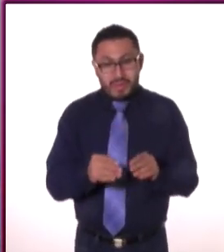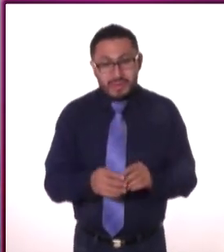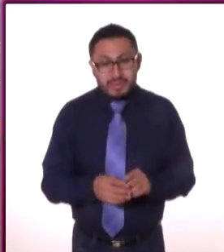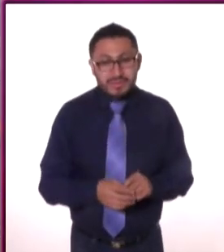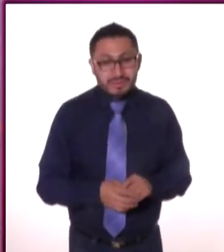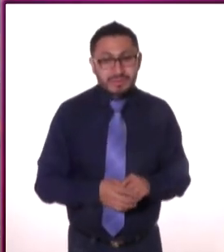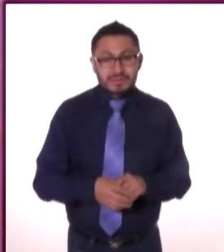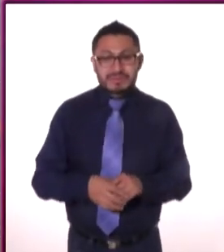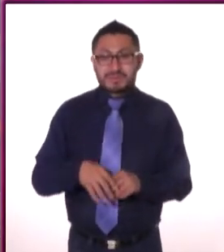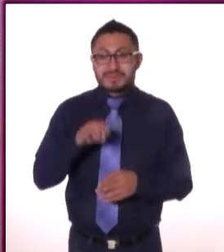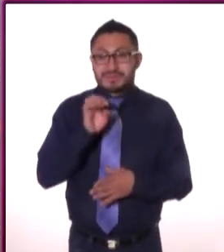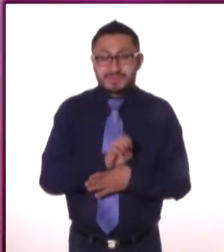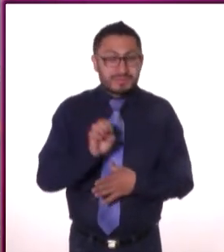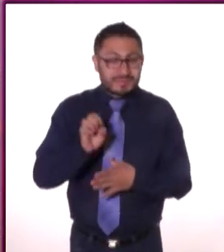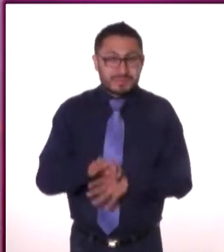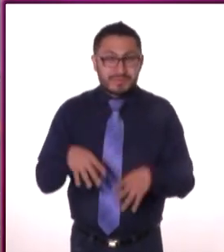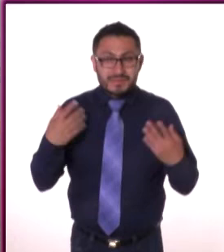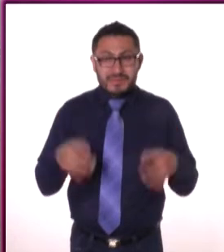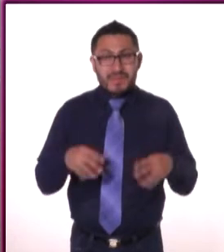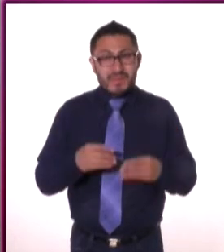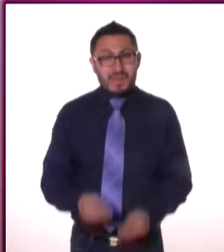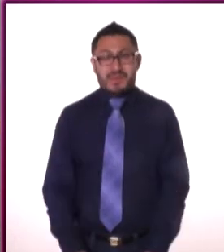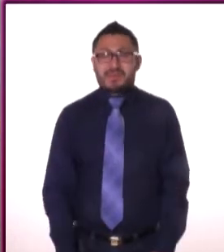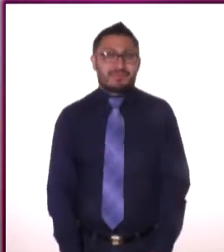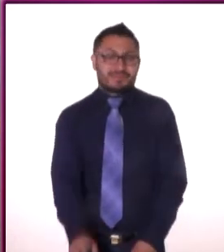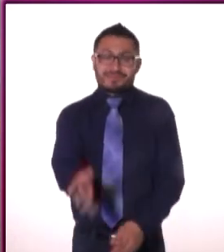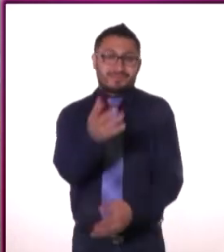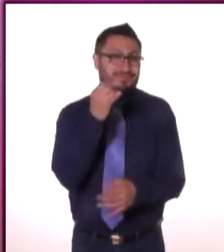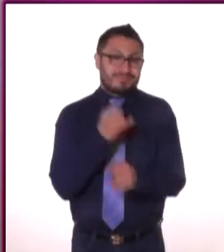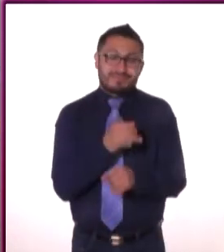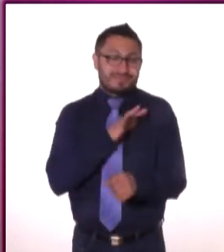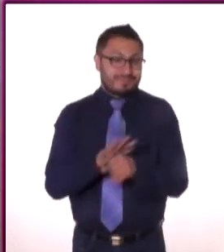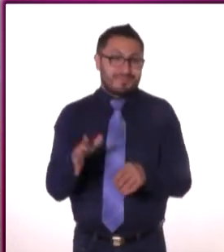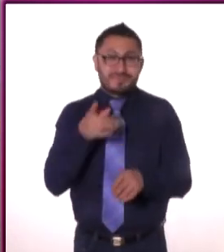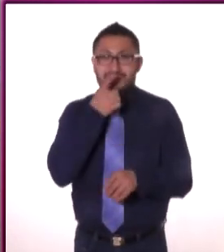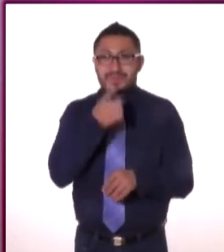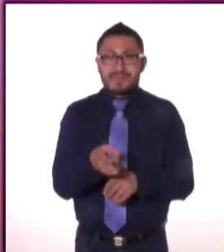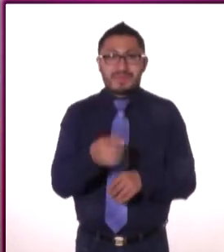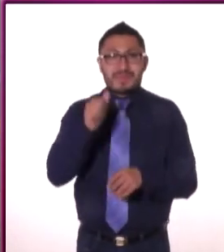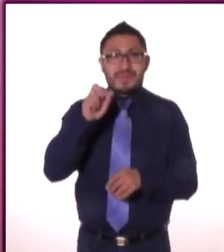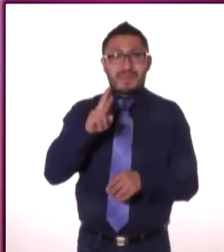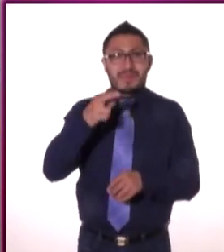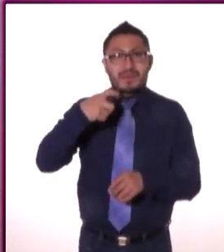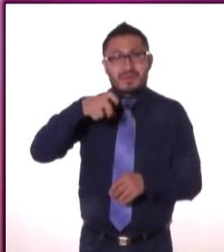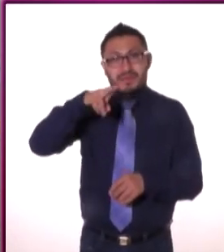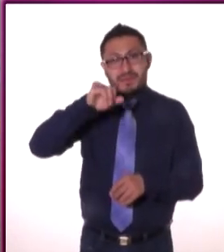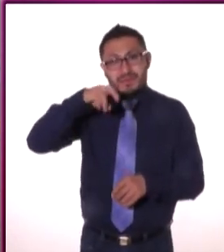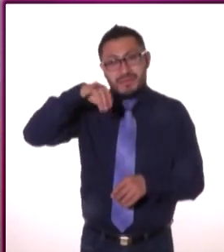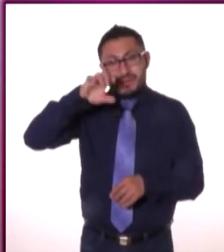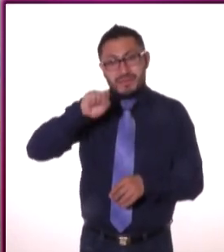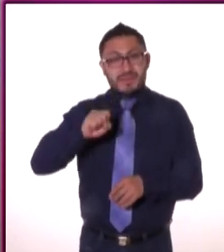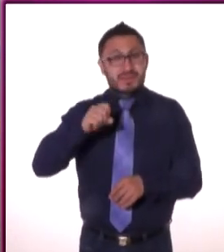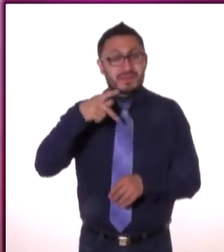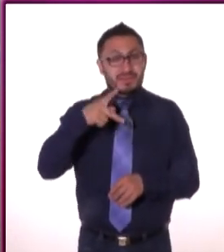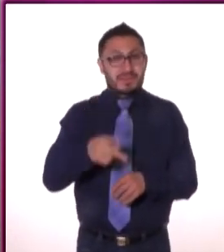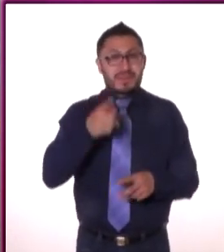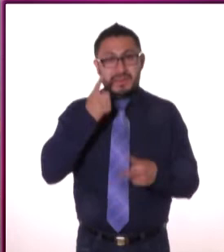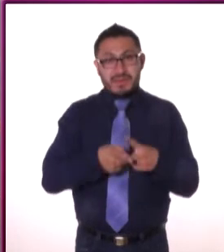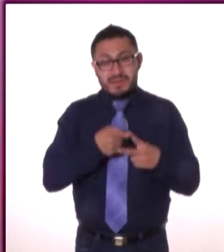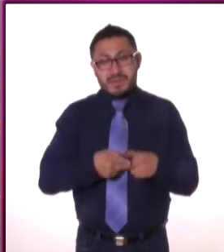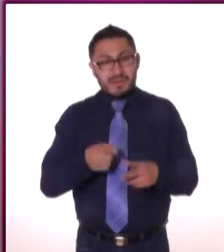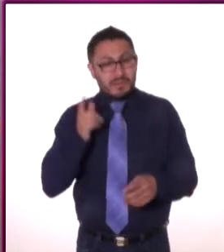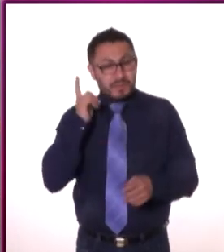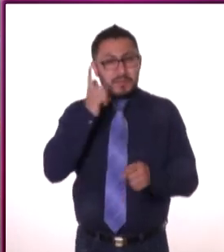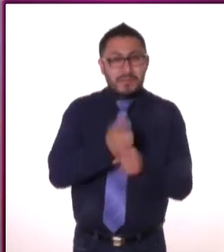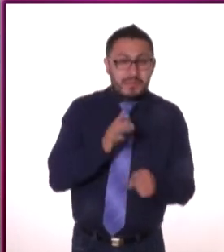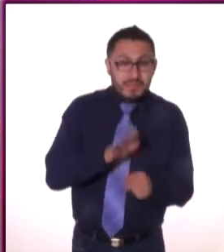¿no? Entonces, pues, digo, es completamente impráctico lo que decía Arquímedes, pero las